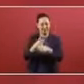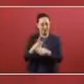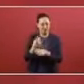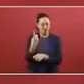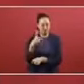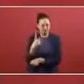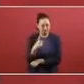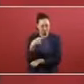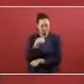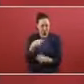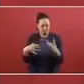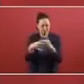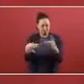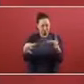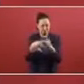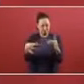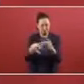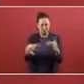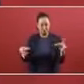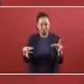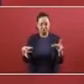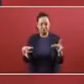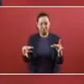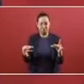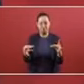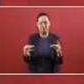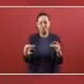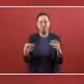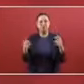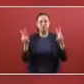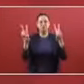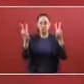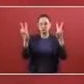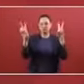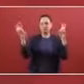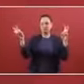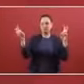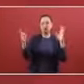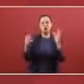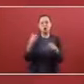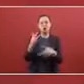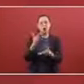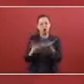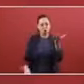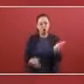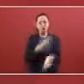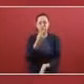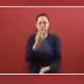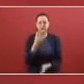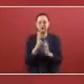1 de diciembre, que ojalá y también pongan la frase